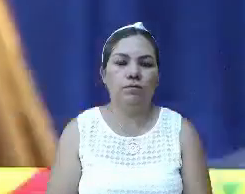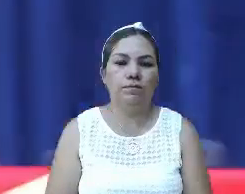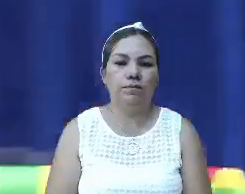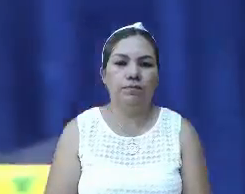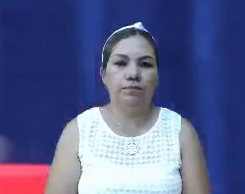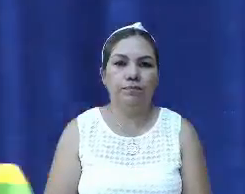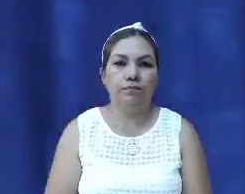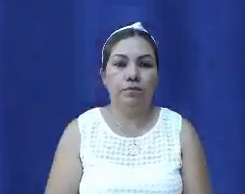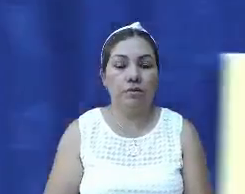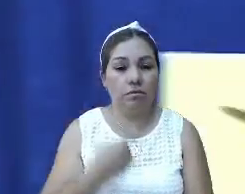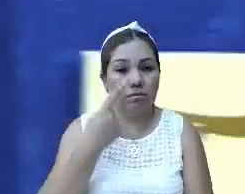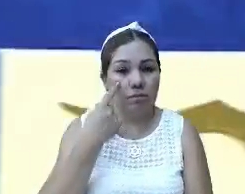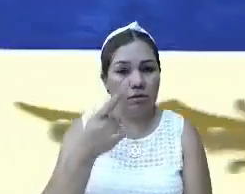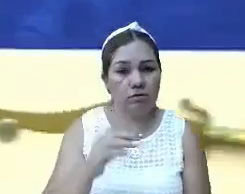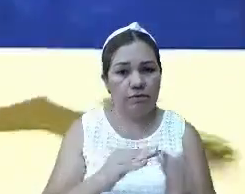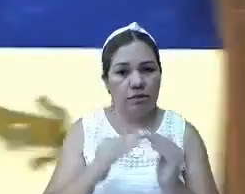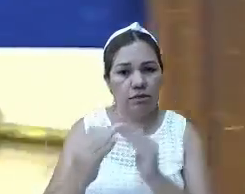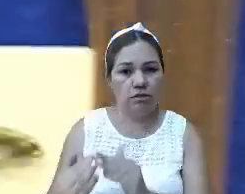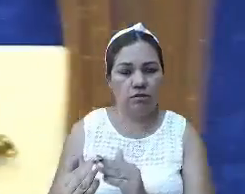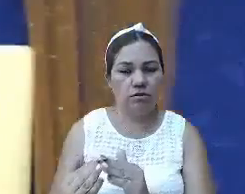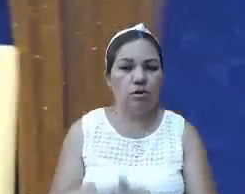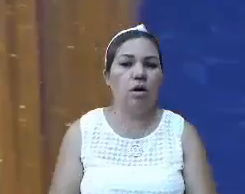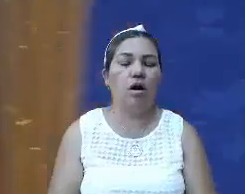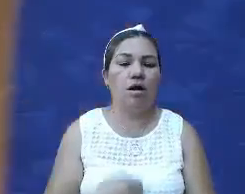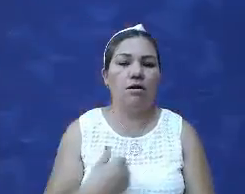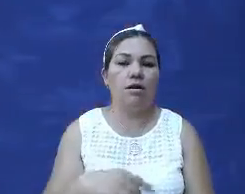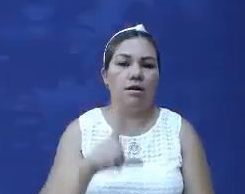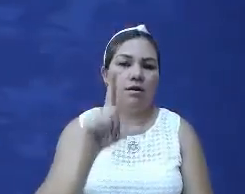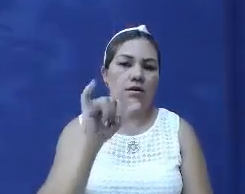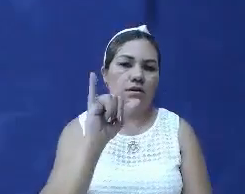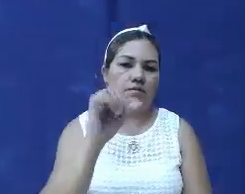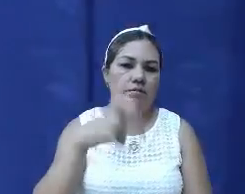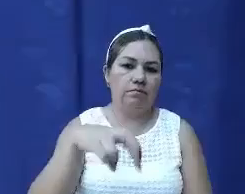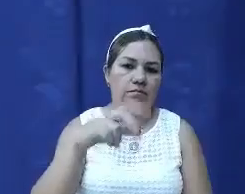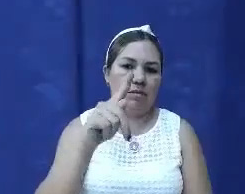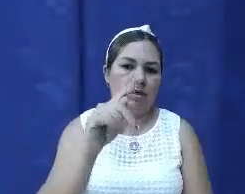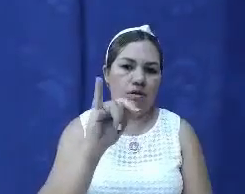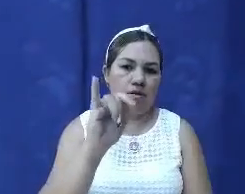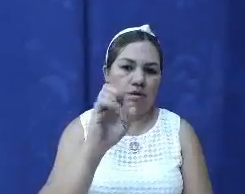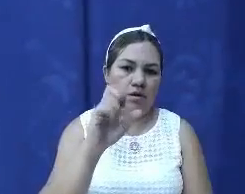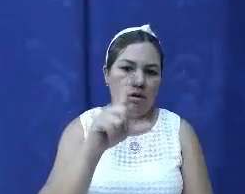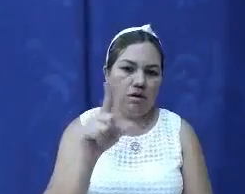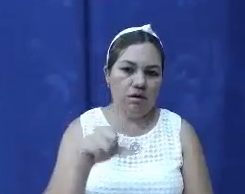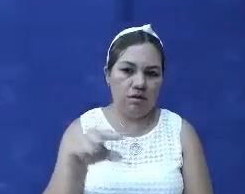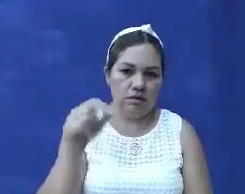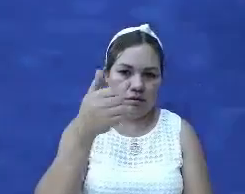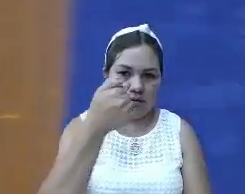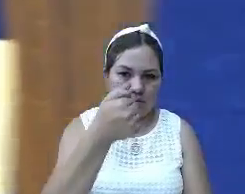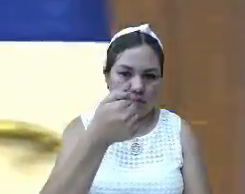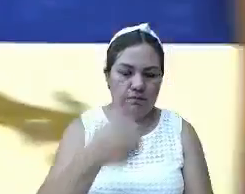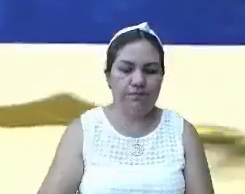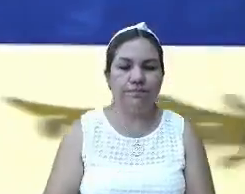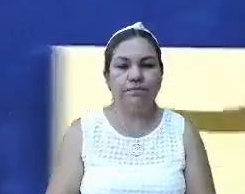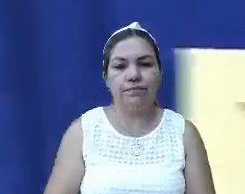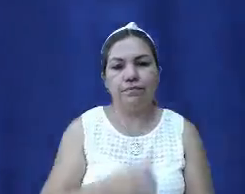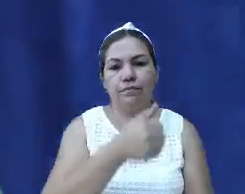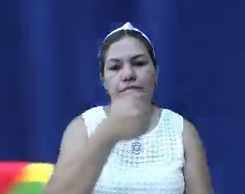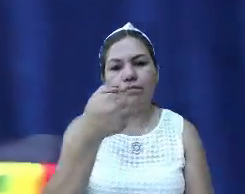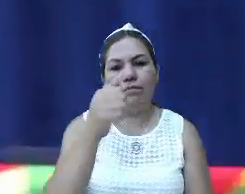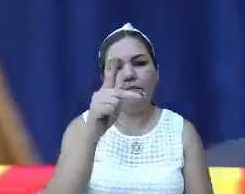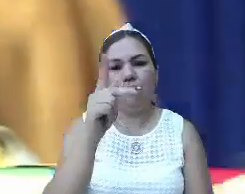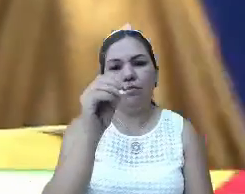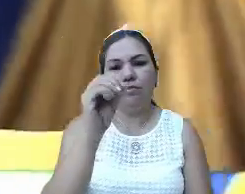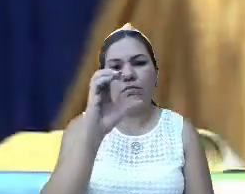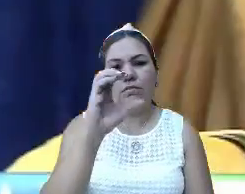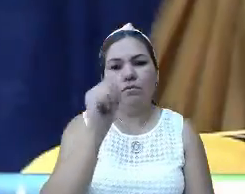Mírale a tu vecino y decirle: hay que entrar en una temporada de limpieza. Apocalipsis capítulo 22 versículo 11: el que